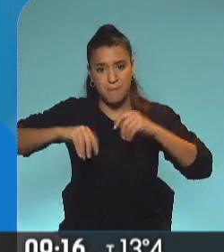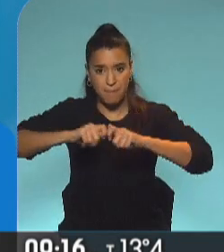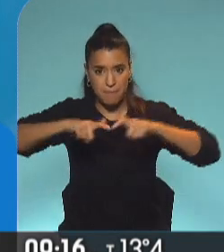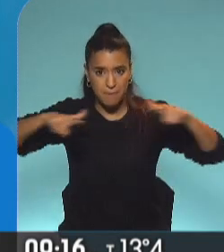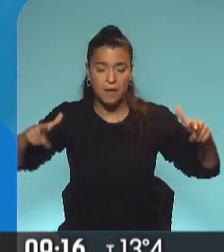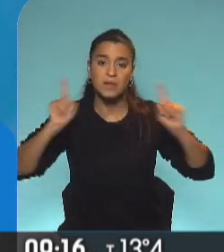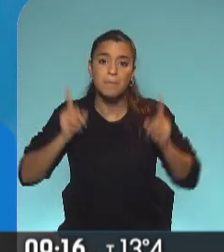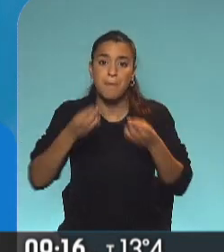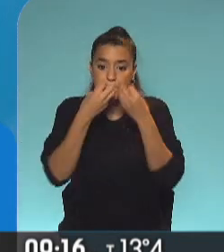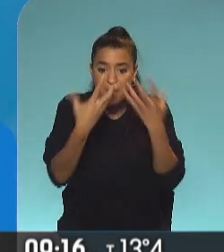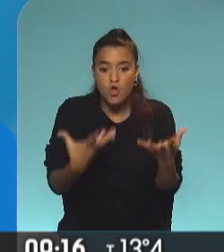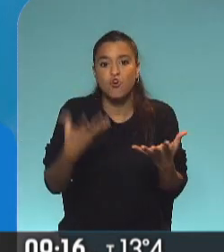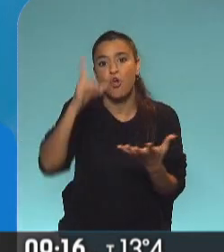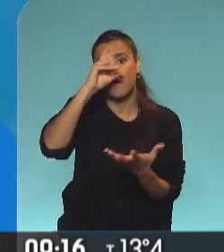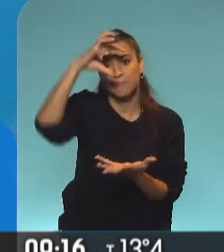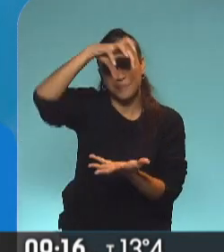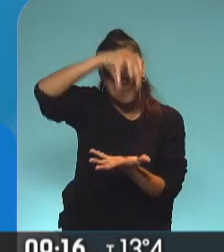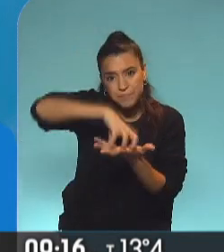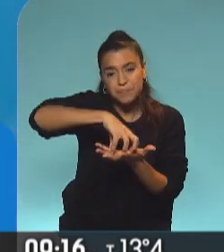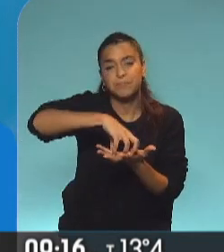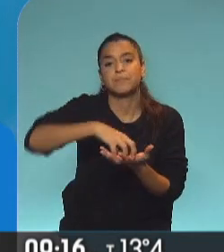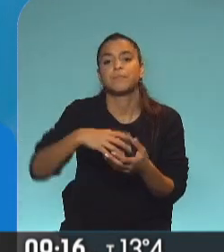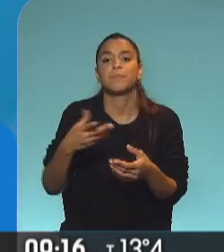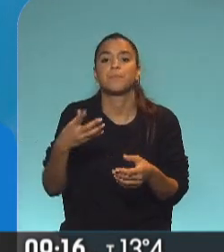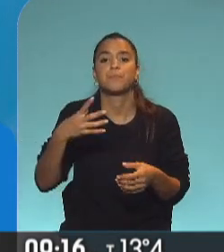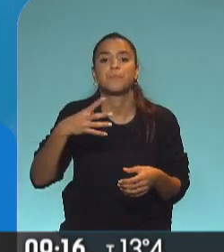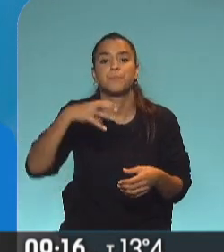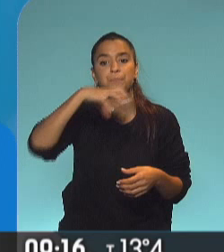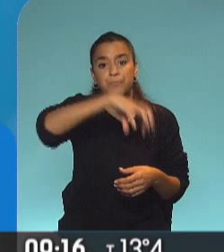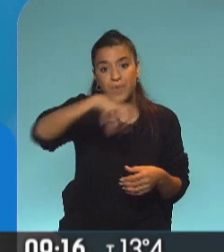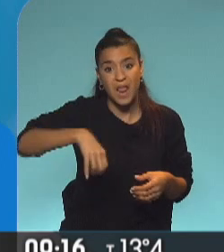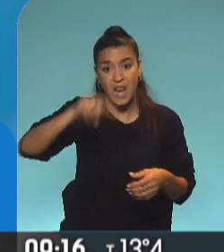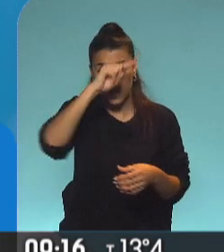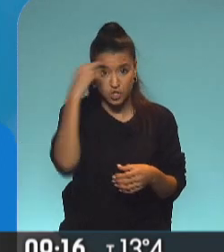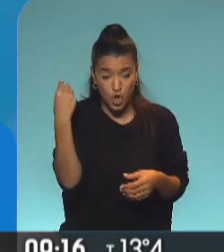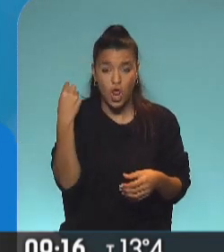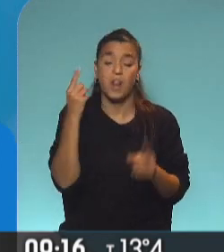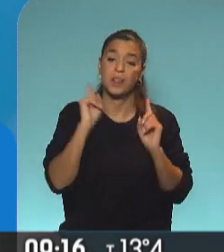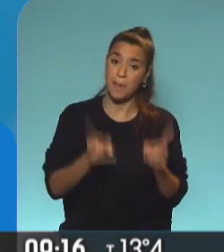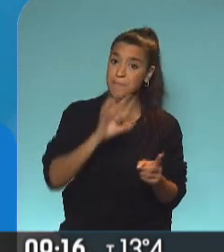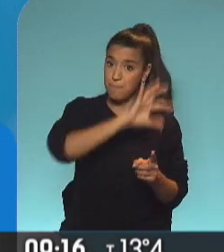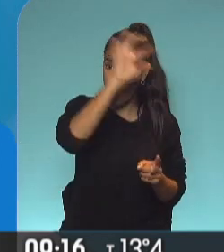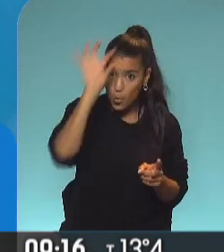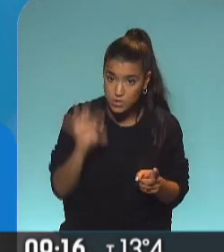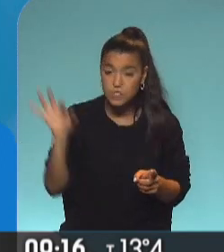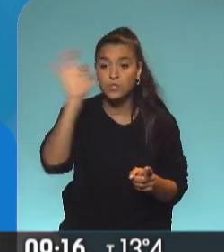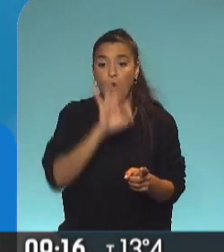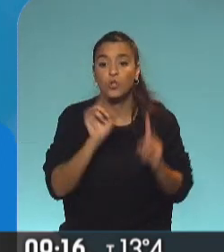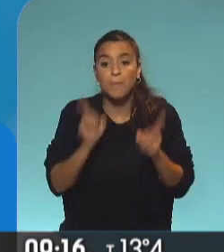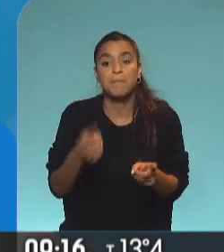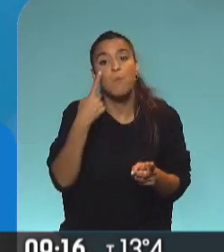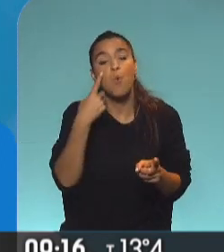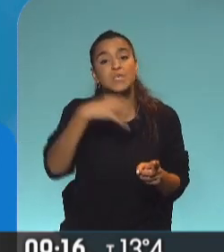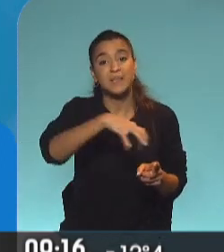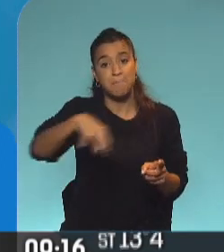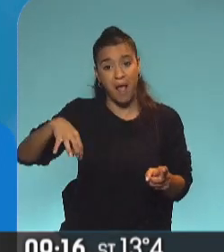espacios físicos que de una u otra manera, tanto en la jurisdicción nacional, en las jurisdicciones provinciales o en las jurisdicciones